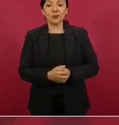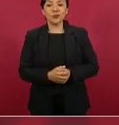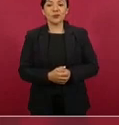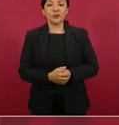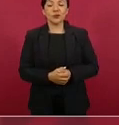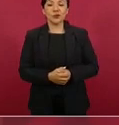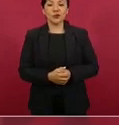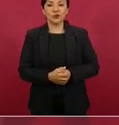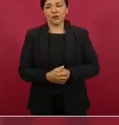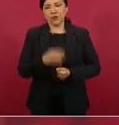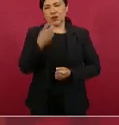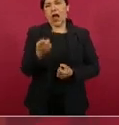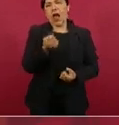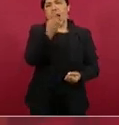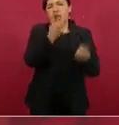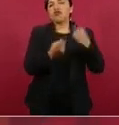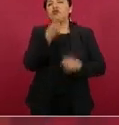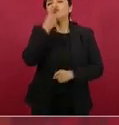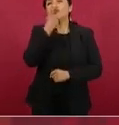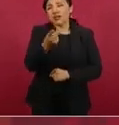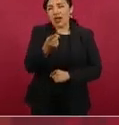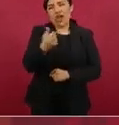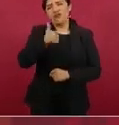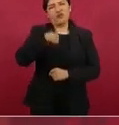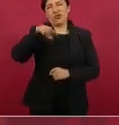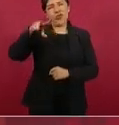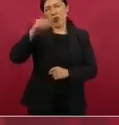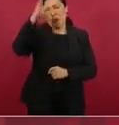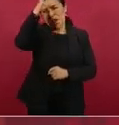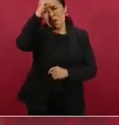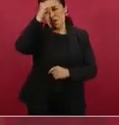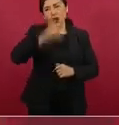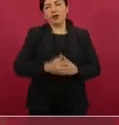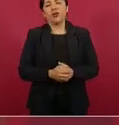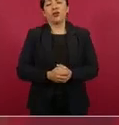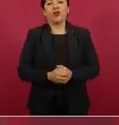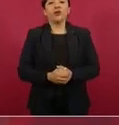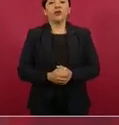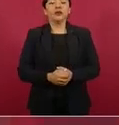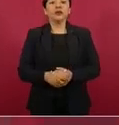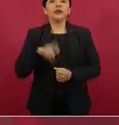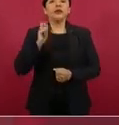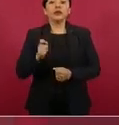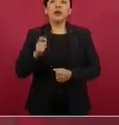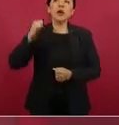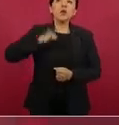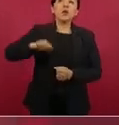aunque no estoy de acuerdo del todo, que origen es destino, pero